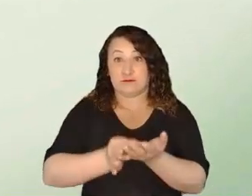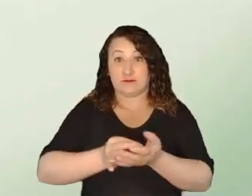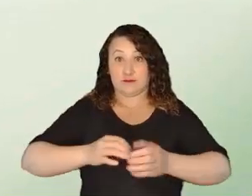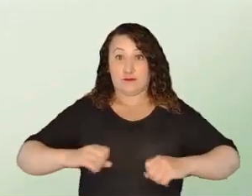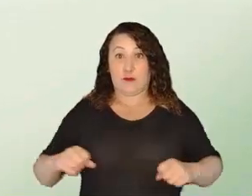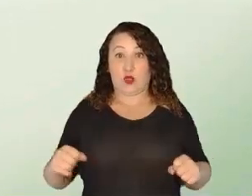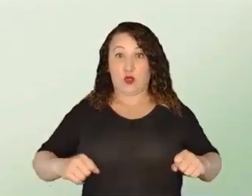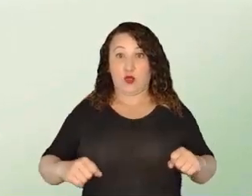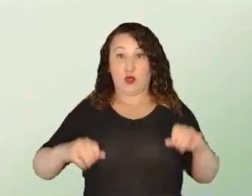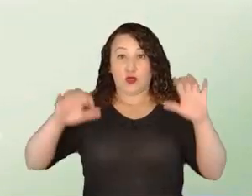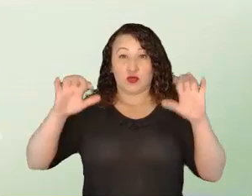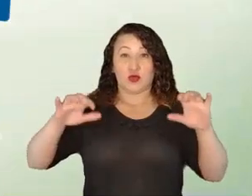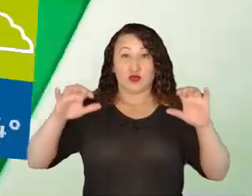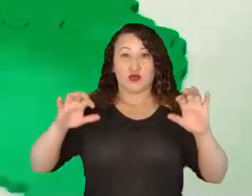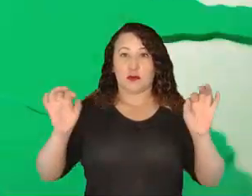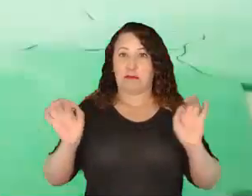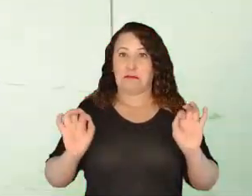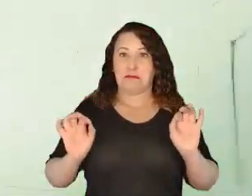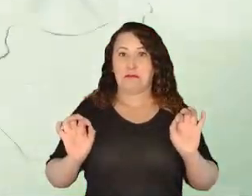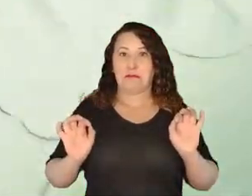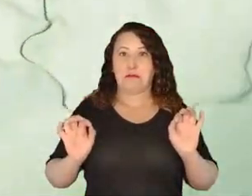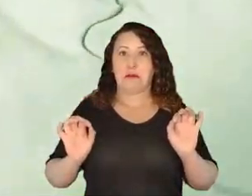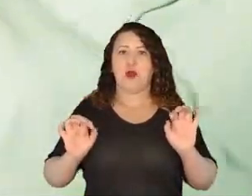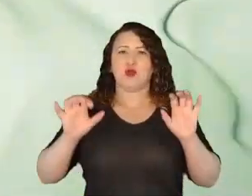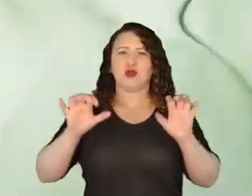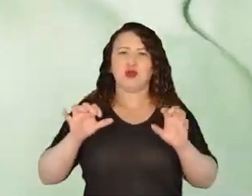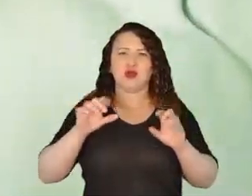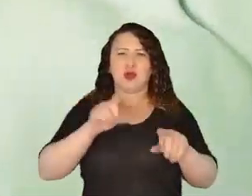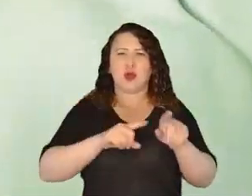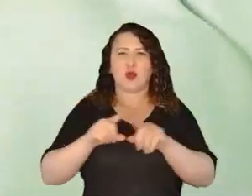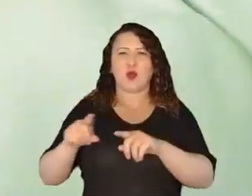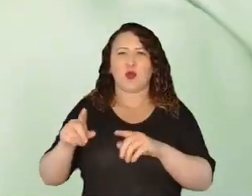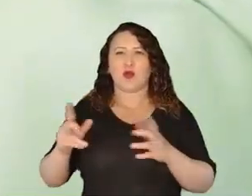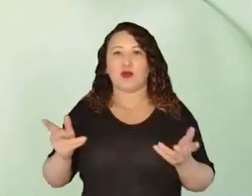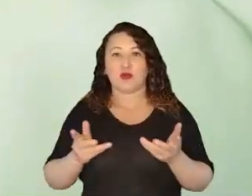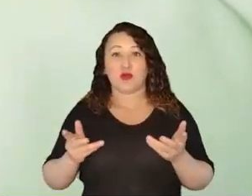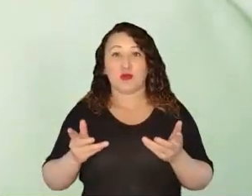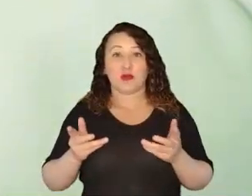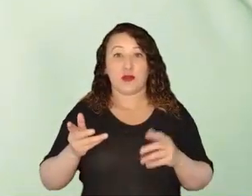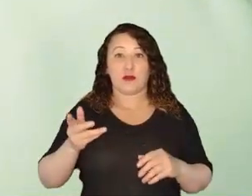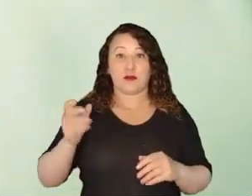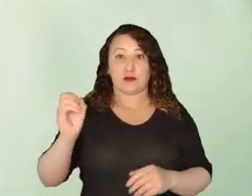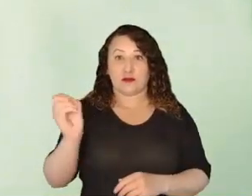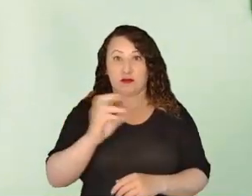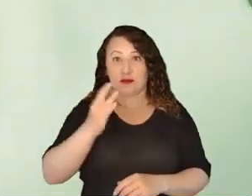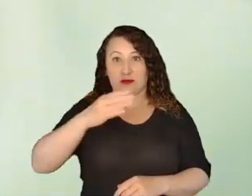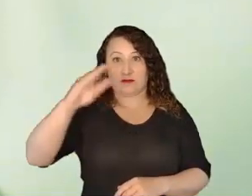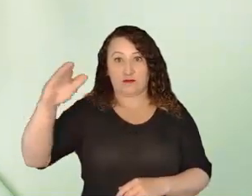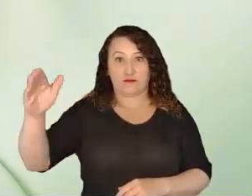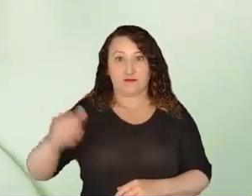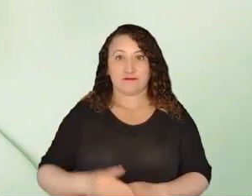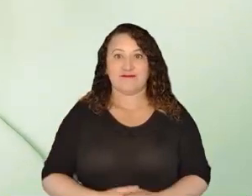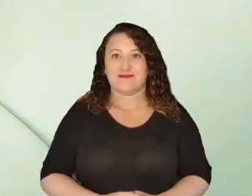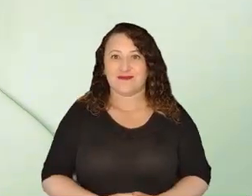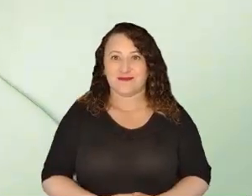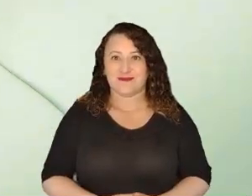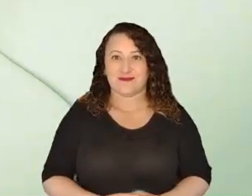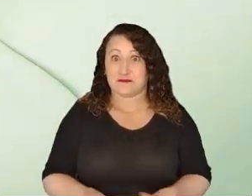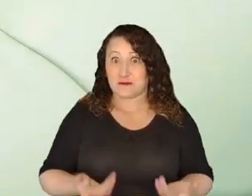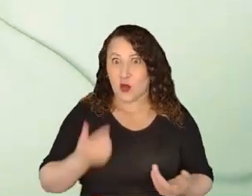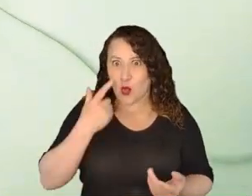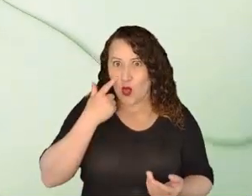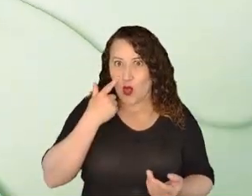y occidente de putumayo Aunque en la capital no se pronostican lluvias significativas es posible que las lloviznas